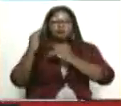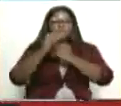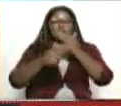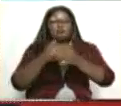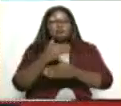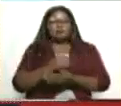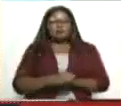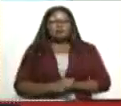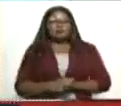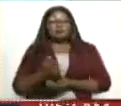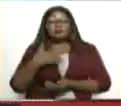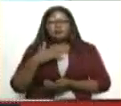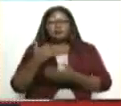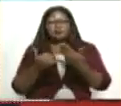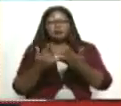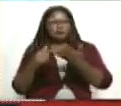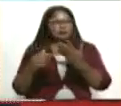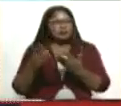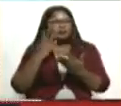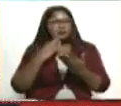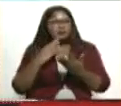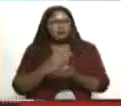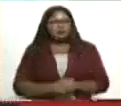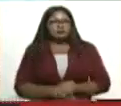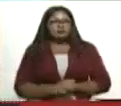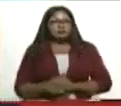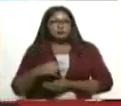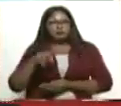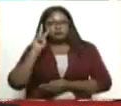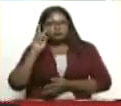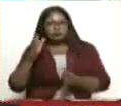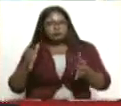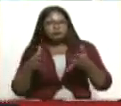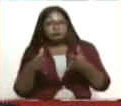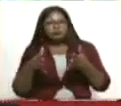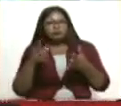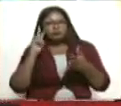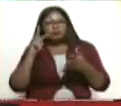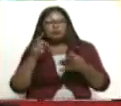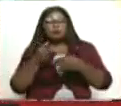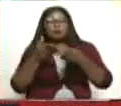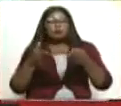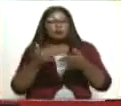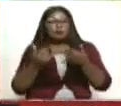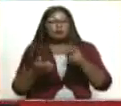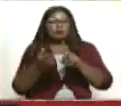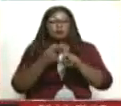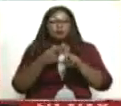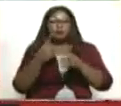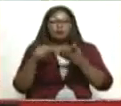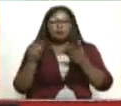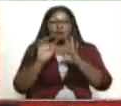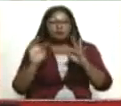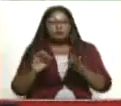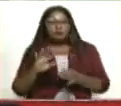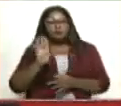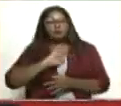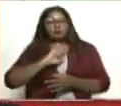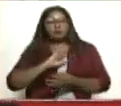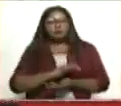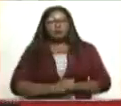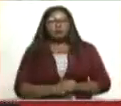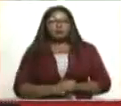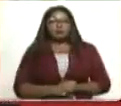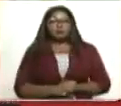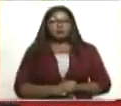ser simples experimentos, que logren trascender a los gobiernos y las asuman estos como propias, porque